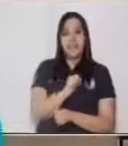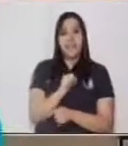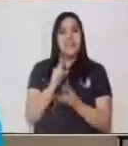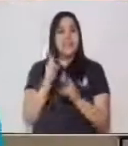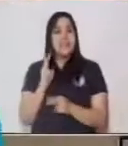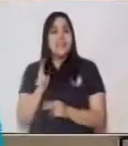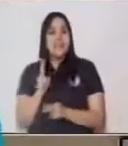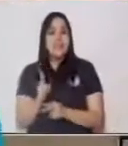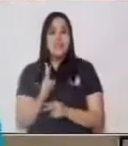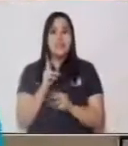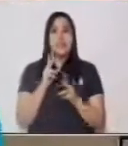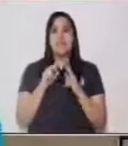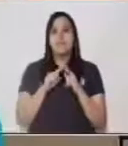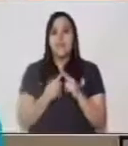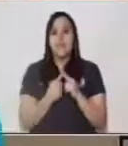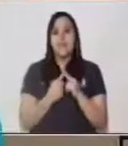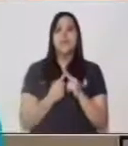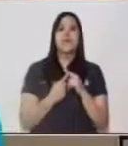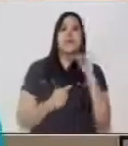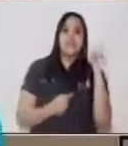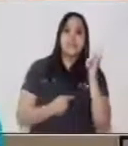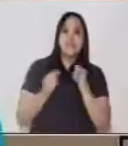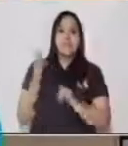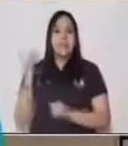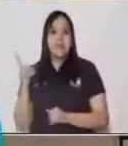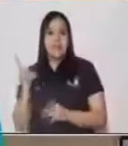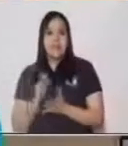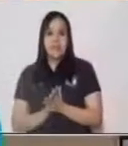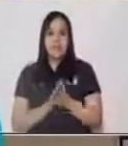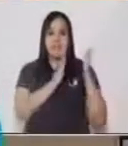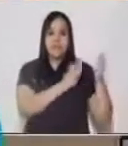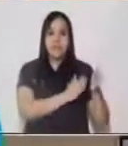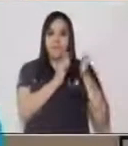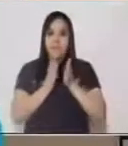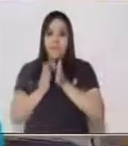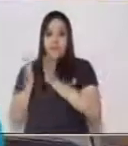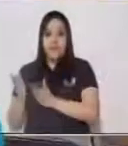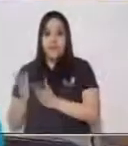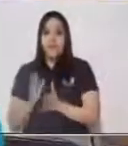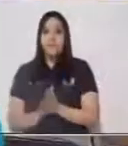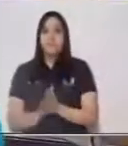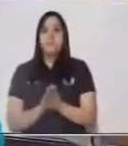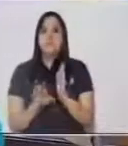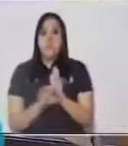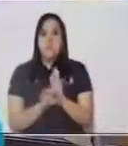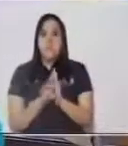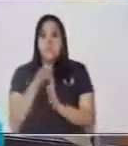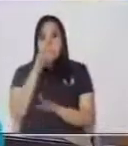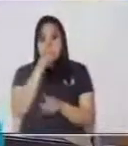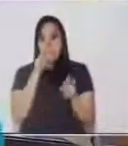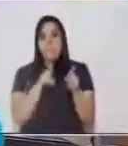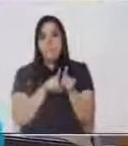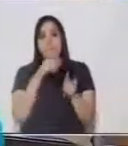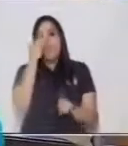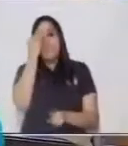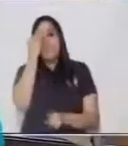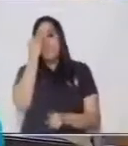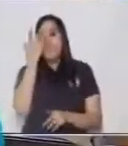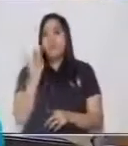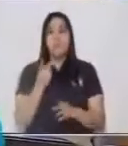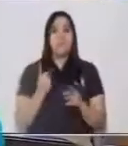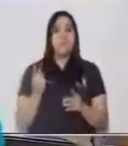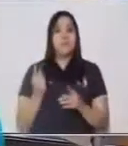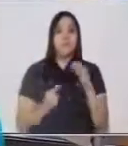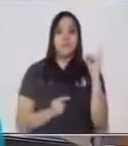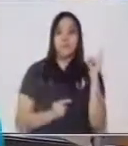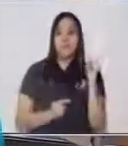Vamos a recordar también que en la recta numérica hablamos de la posición en la que ocupa cada